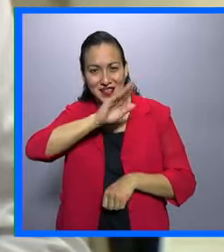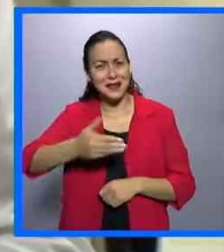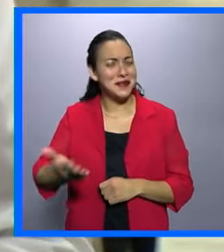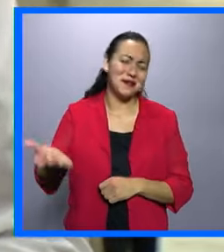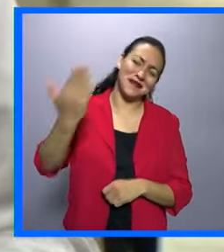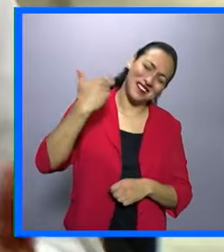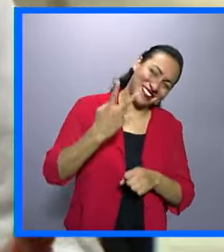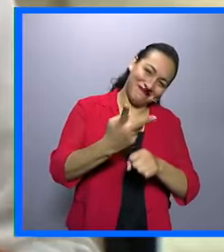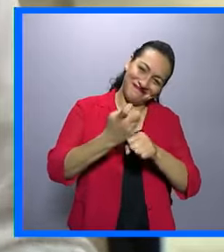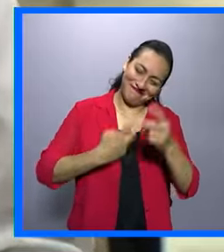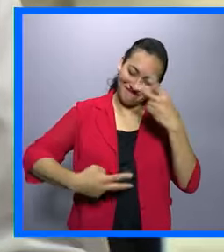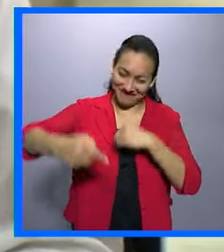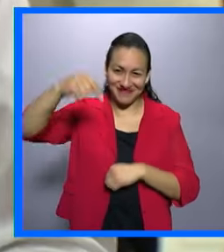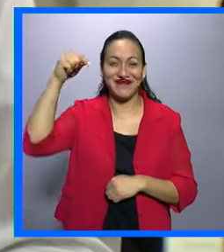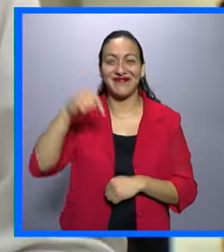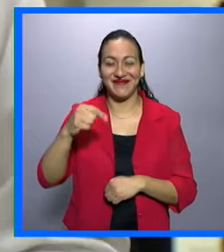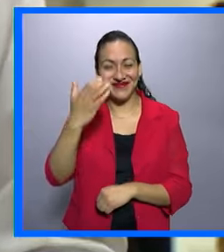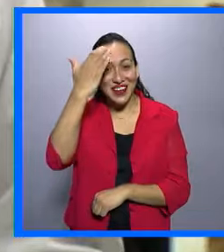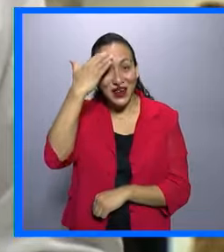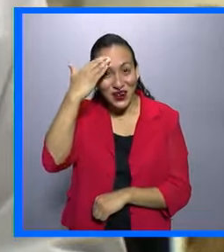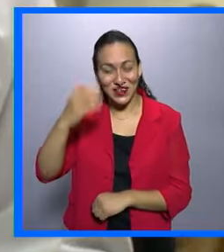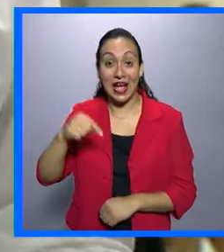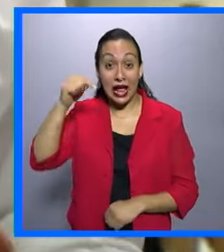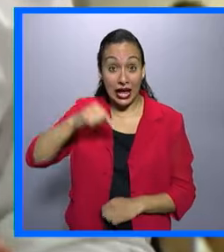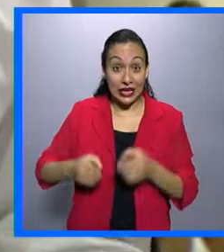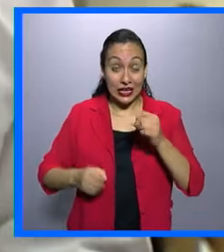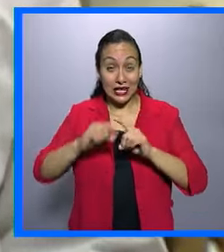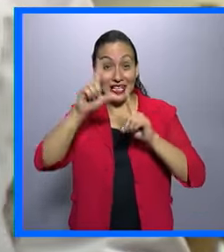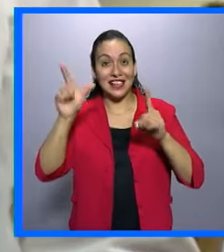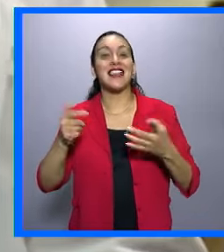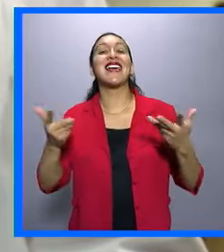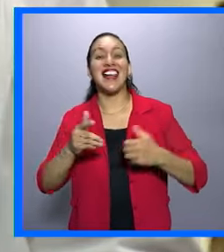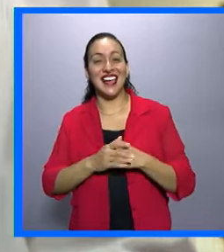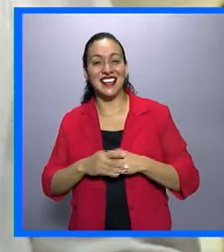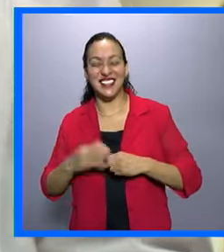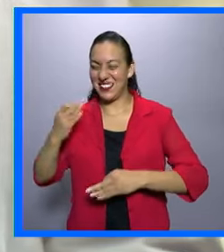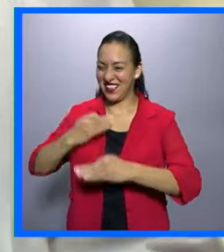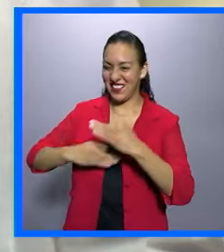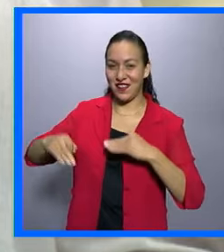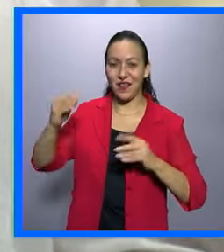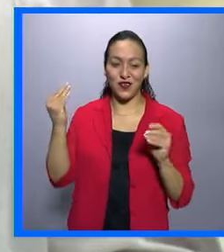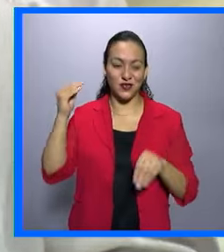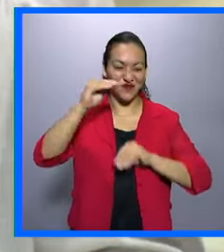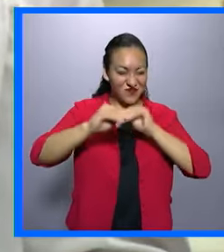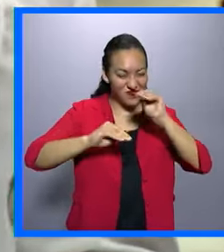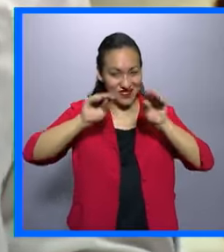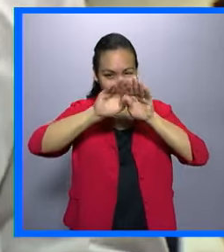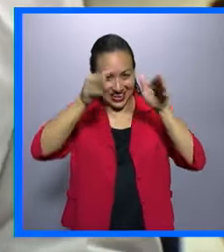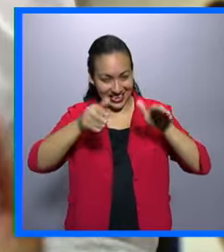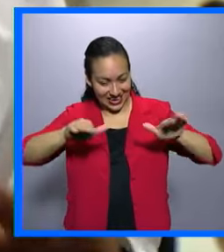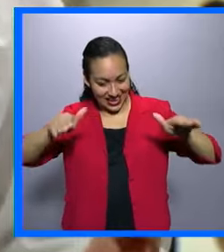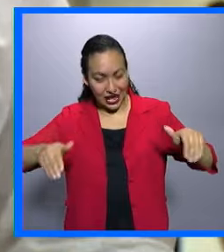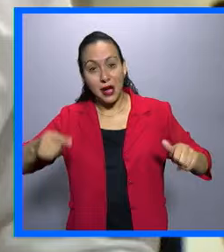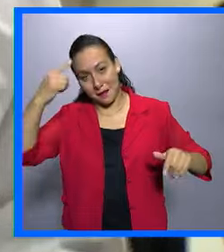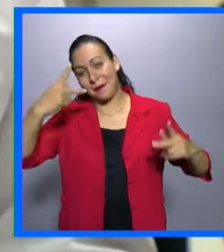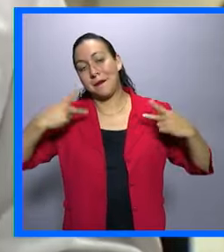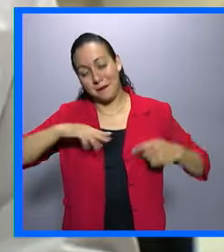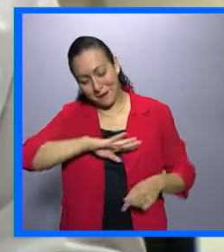todos a que nos visiten. La Corte ha construido de manera colectiva un altar a nuestros difuntos, ahora